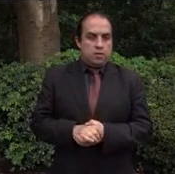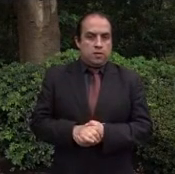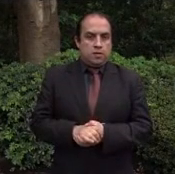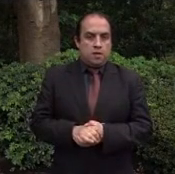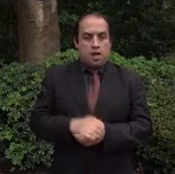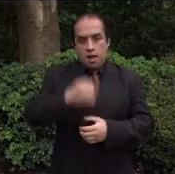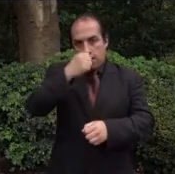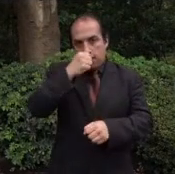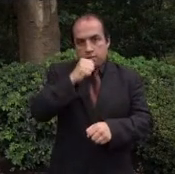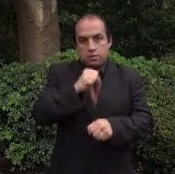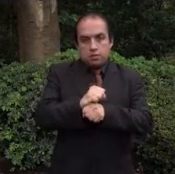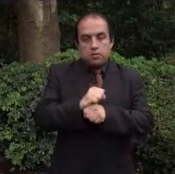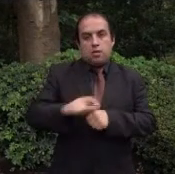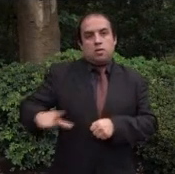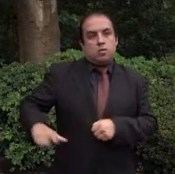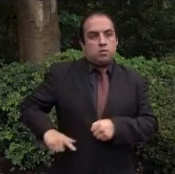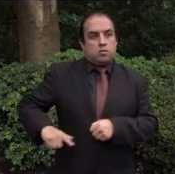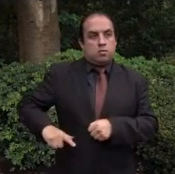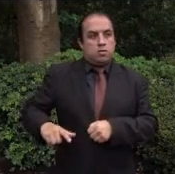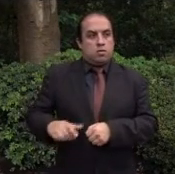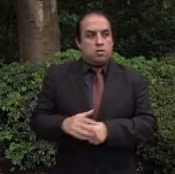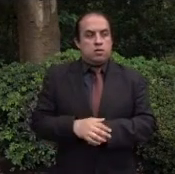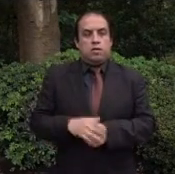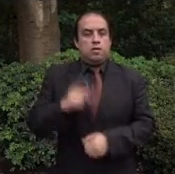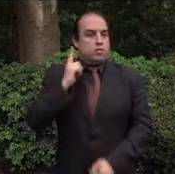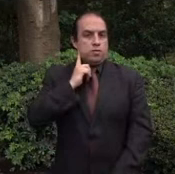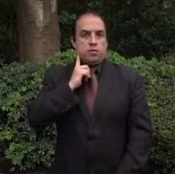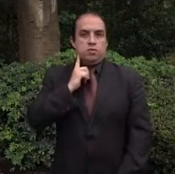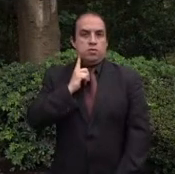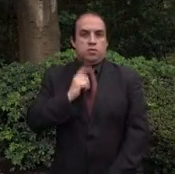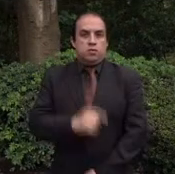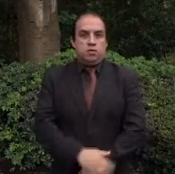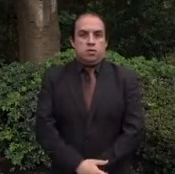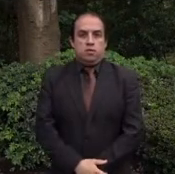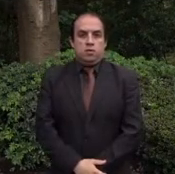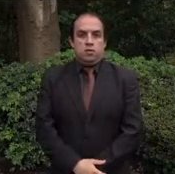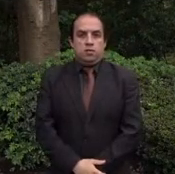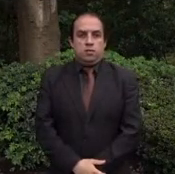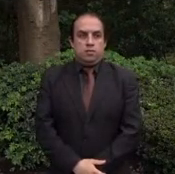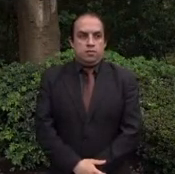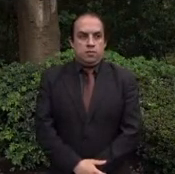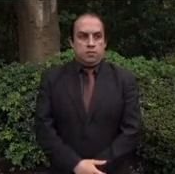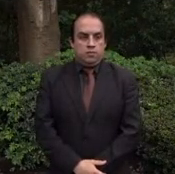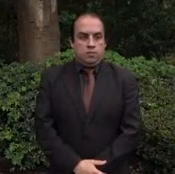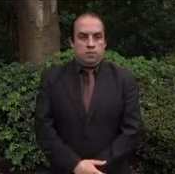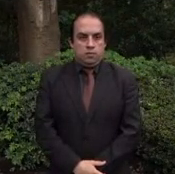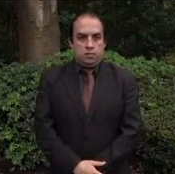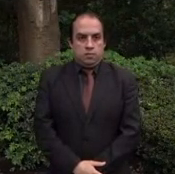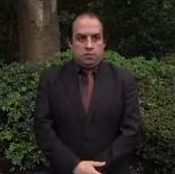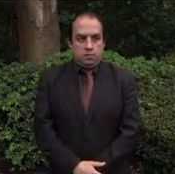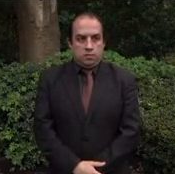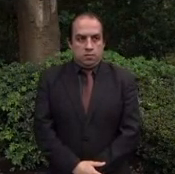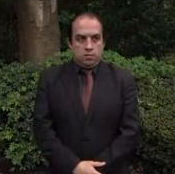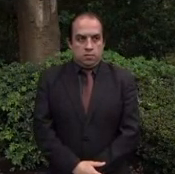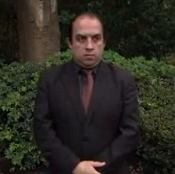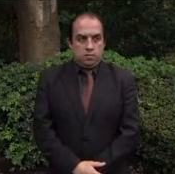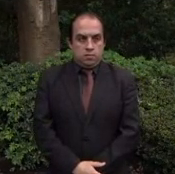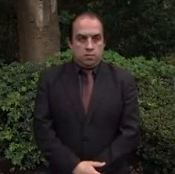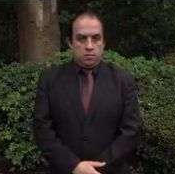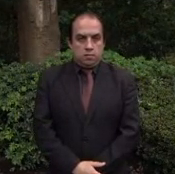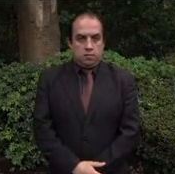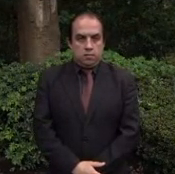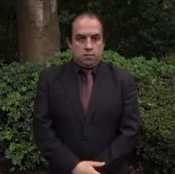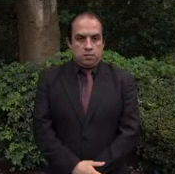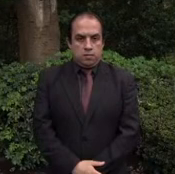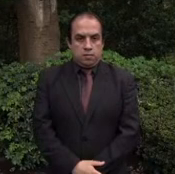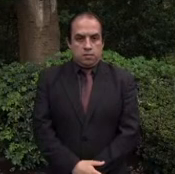de Gobierno, y que cuando estaba en Secretaría de Cultura también ha sido parte fundamental de este proyecto y